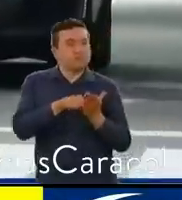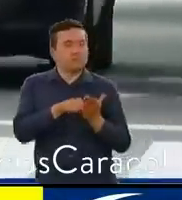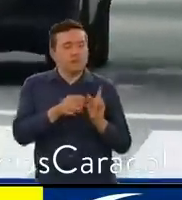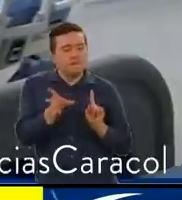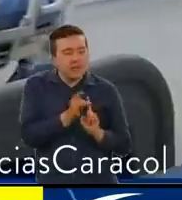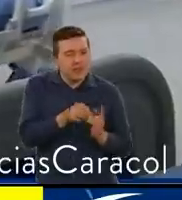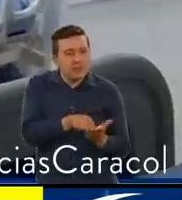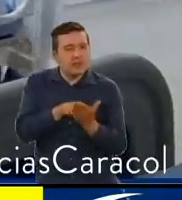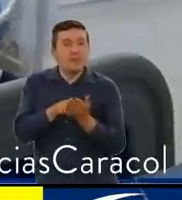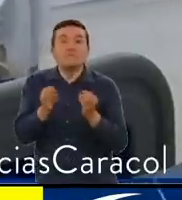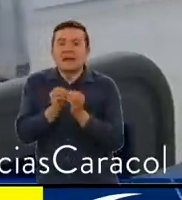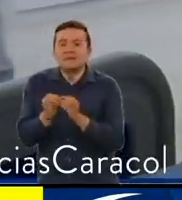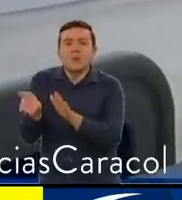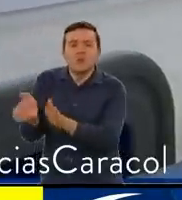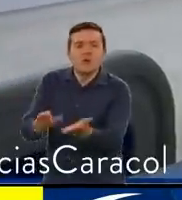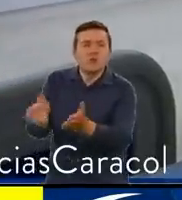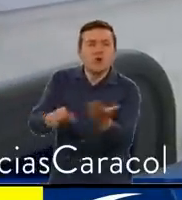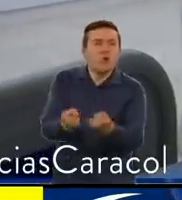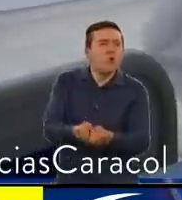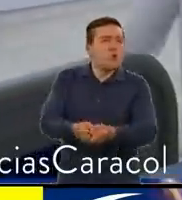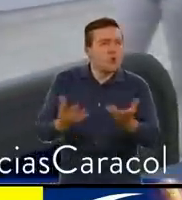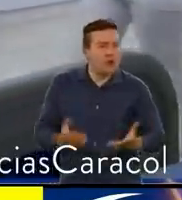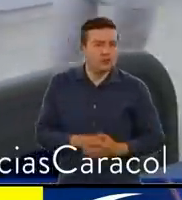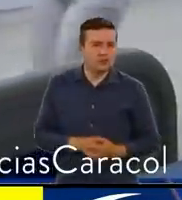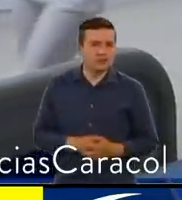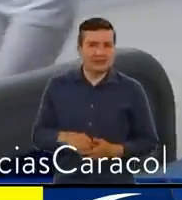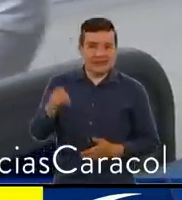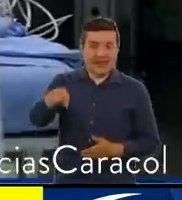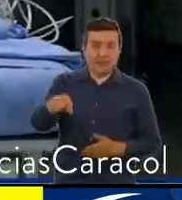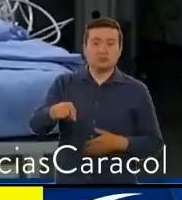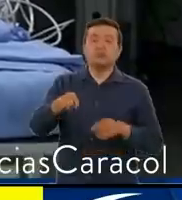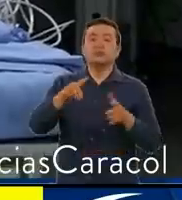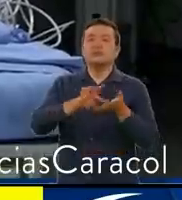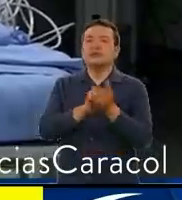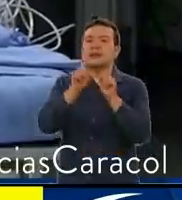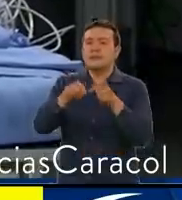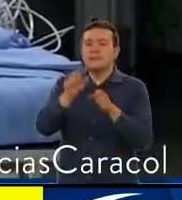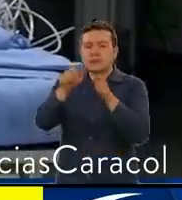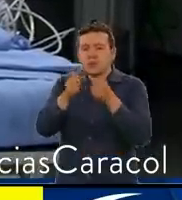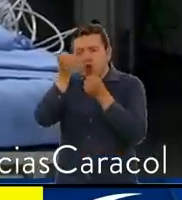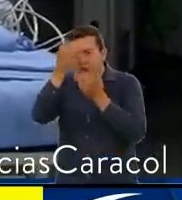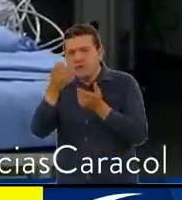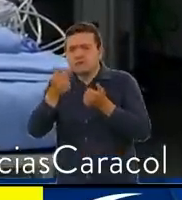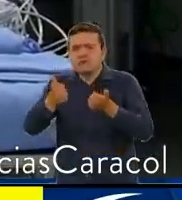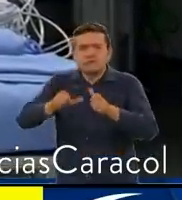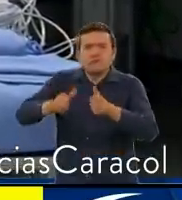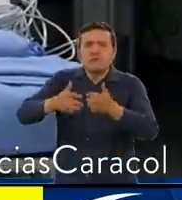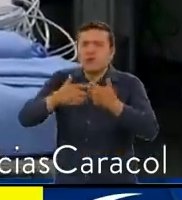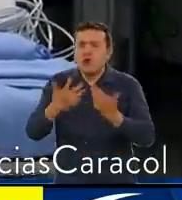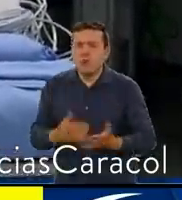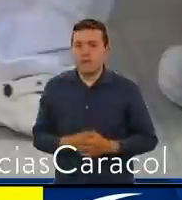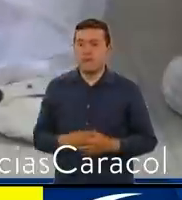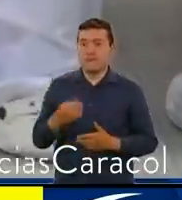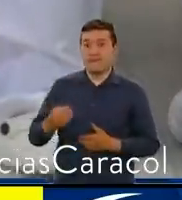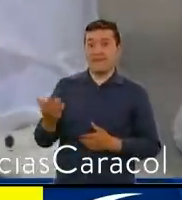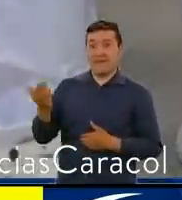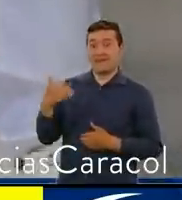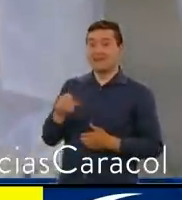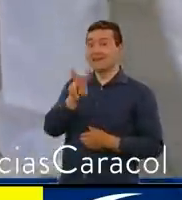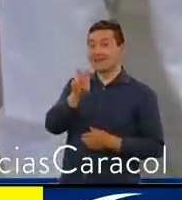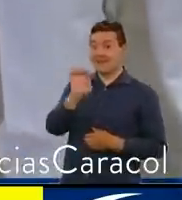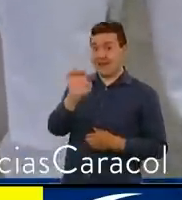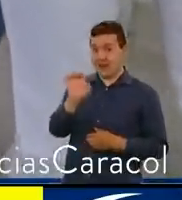aumentado de forma realmente impresionante. Ahora bien, el pasado 7 de enero, el Instituto Nacional de Salud sacó